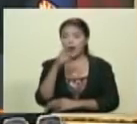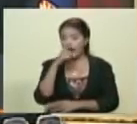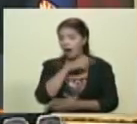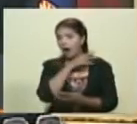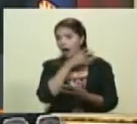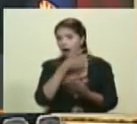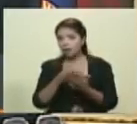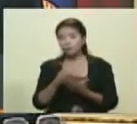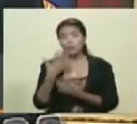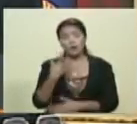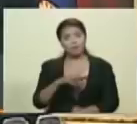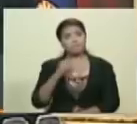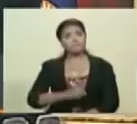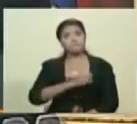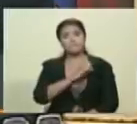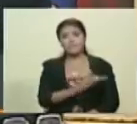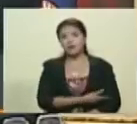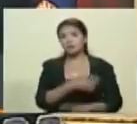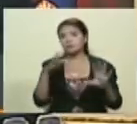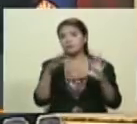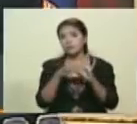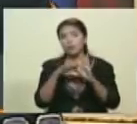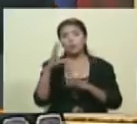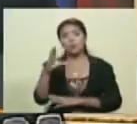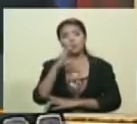hemos tenido tan fuertes vínculos con Colombia,